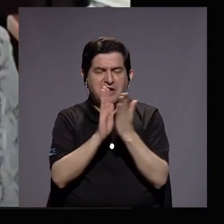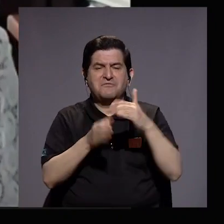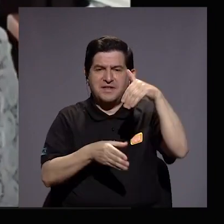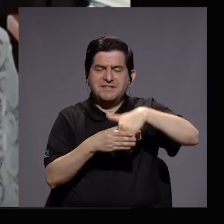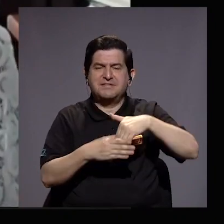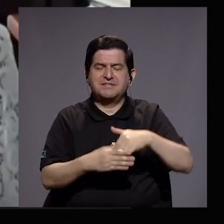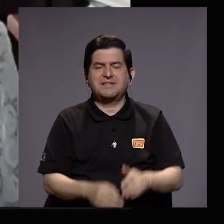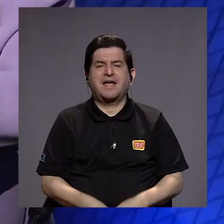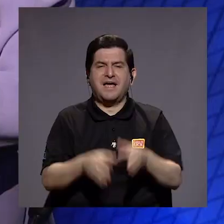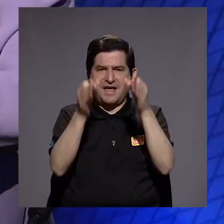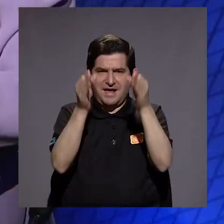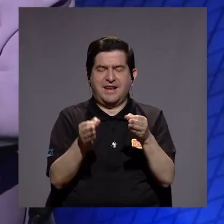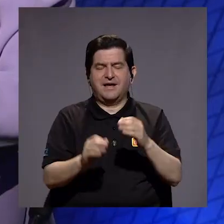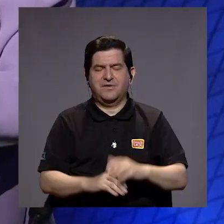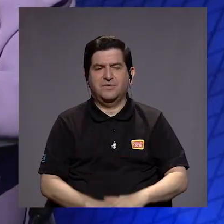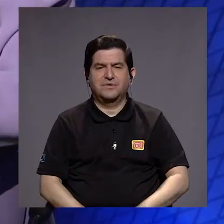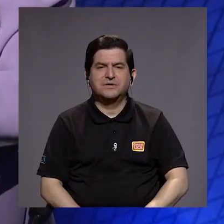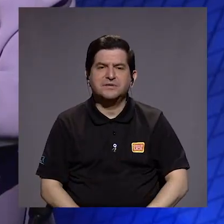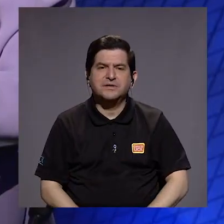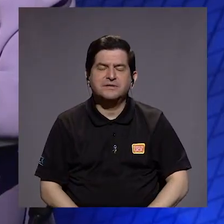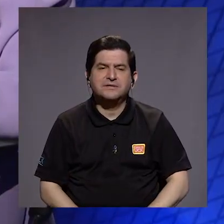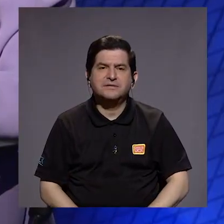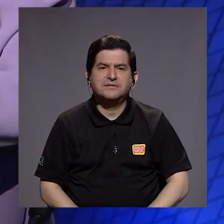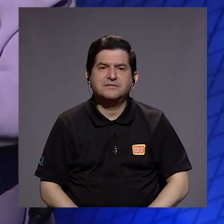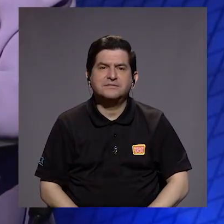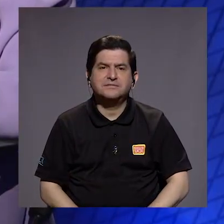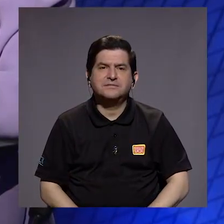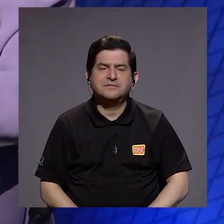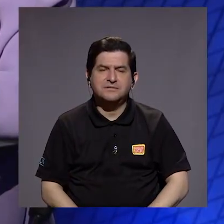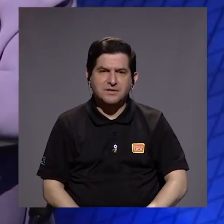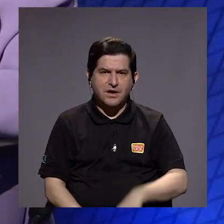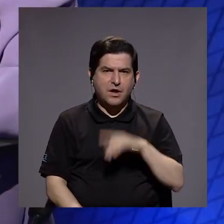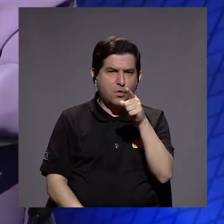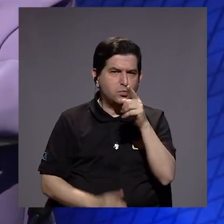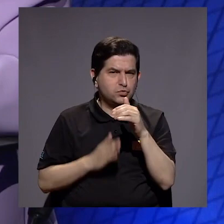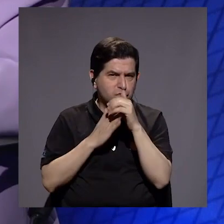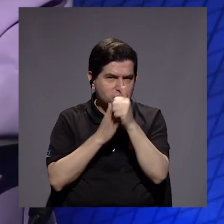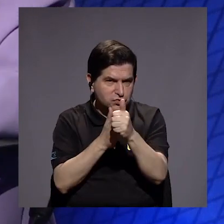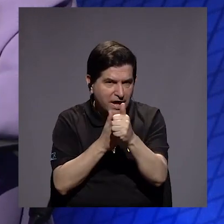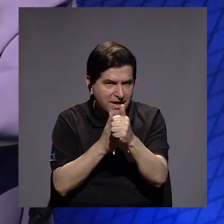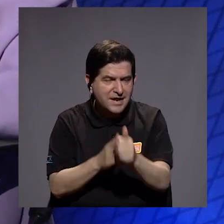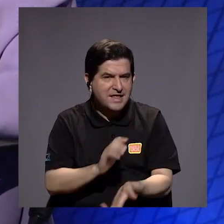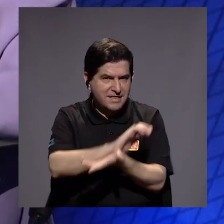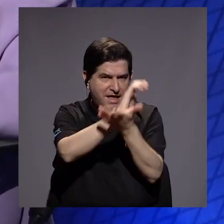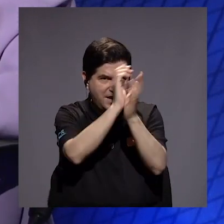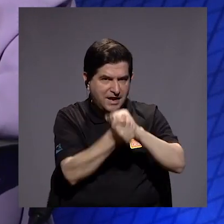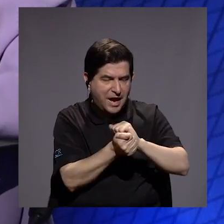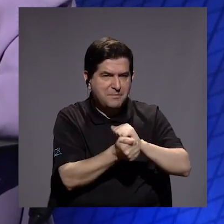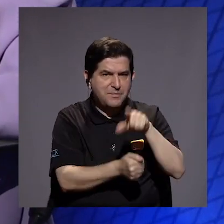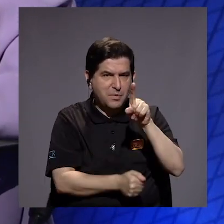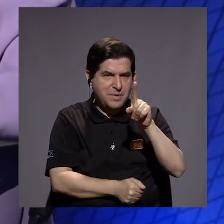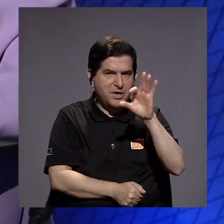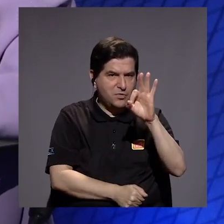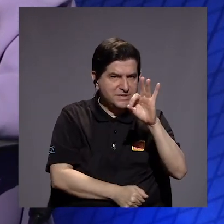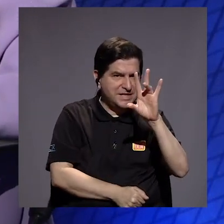corte. Doña Dora, me preocupa, sí. Usted lideró esa reforma